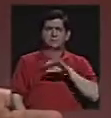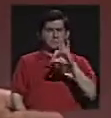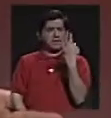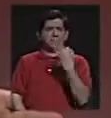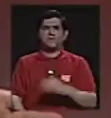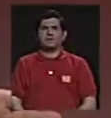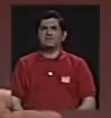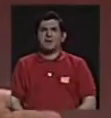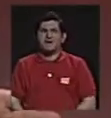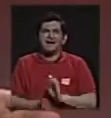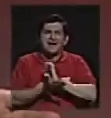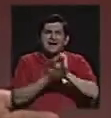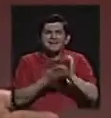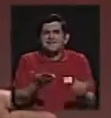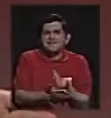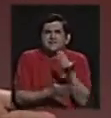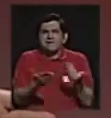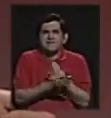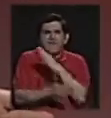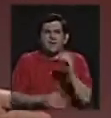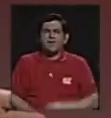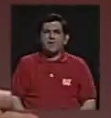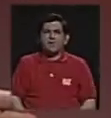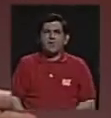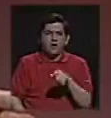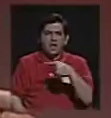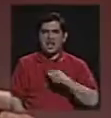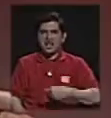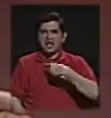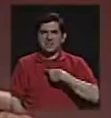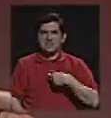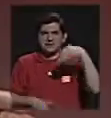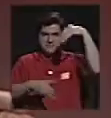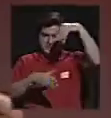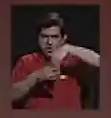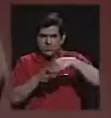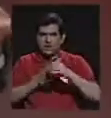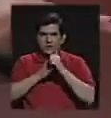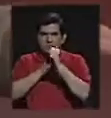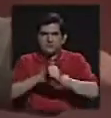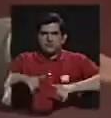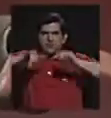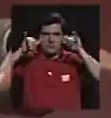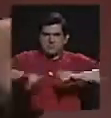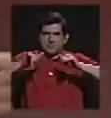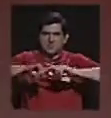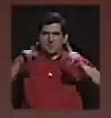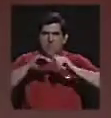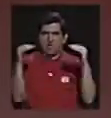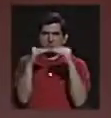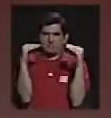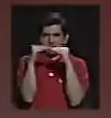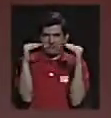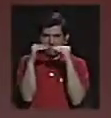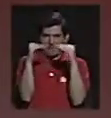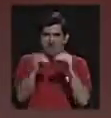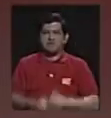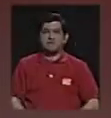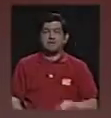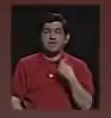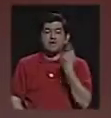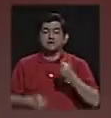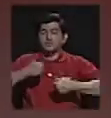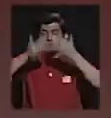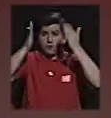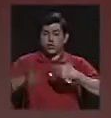impidió renovación y también aspiración a ejercer un liderazgo permanente en otros niveles. Es decir, el único